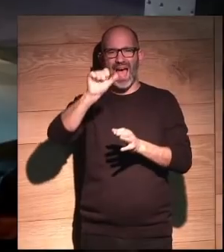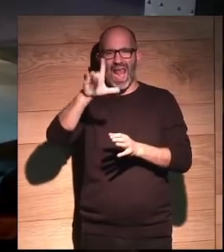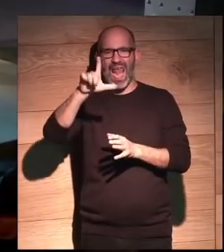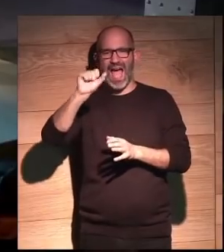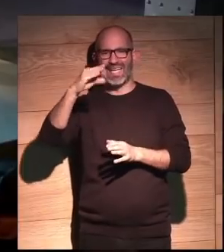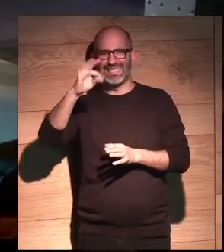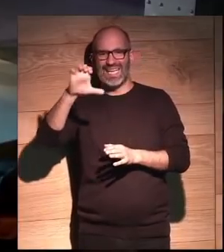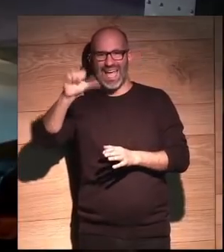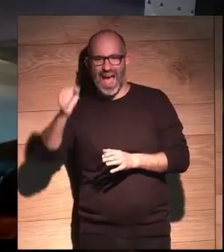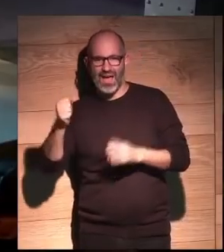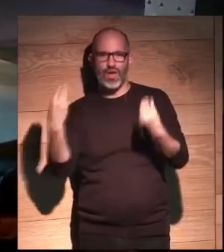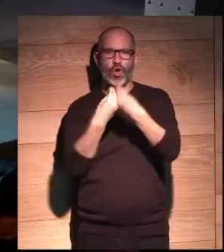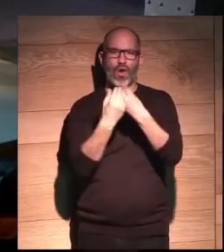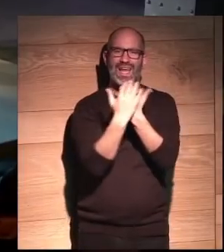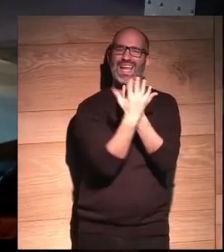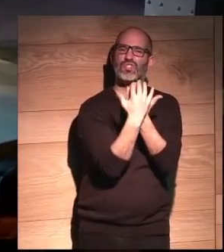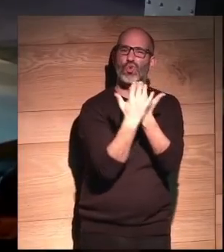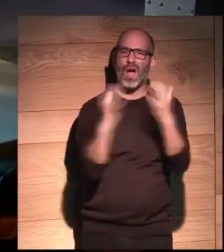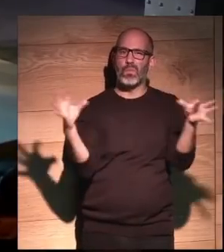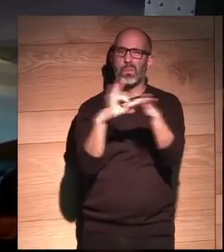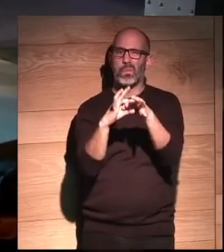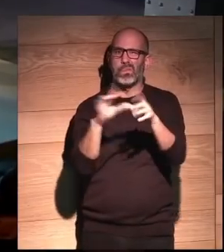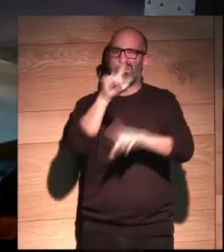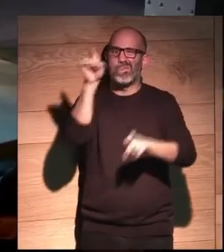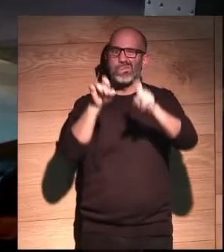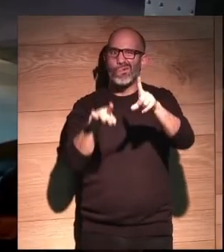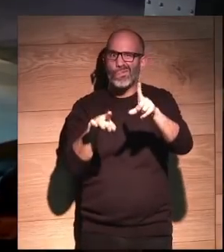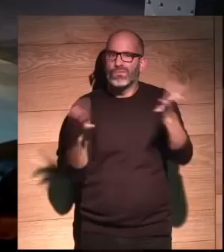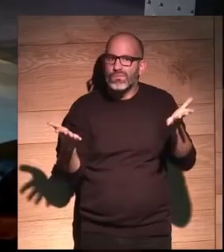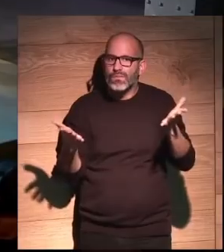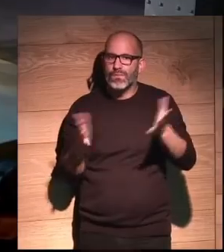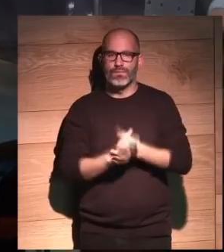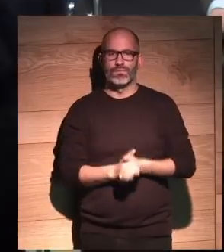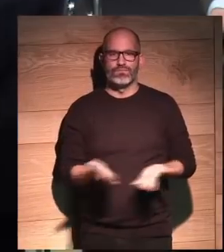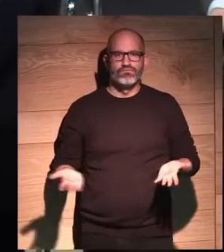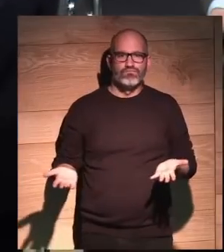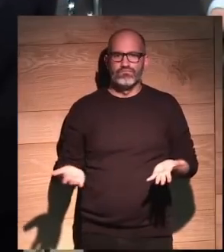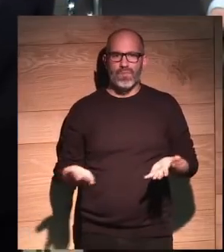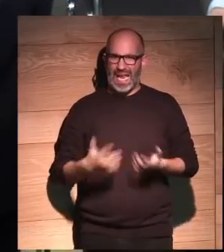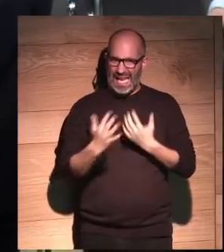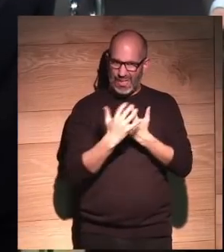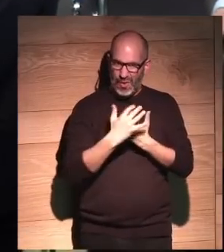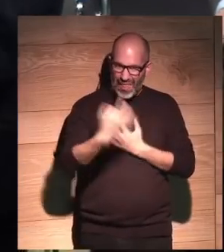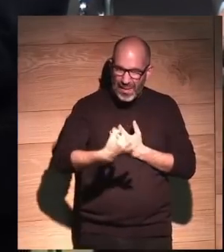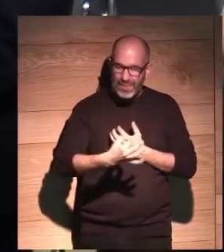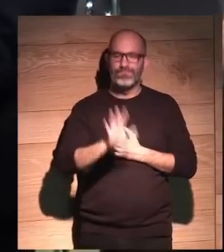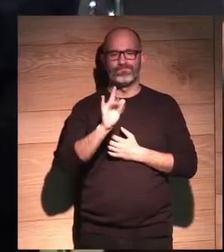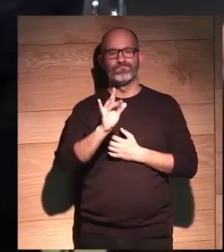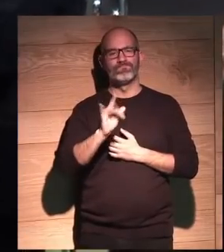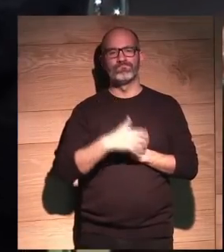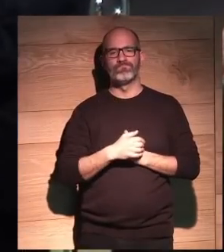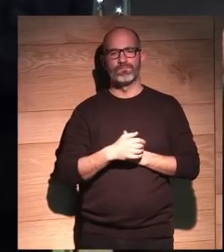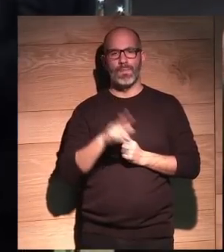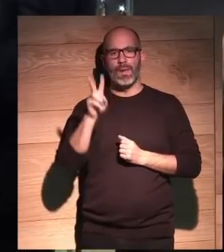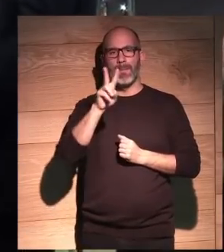¿Y no puede ser otra? No, tiene que ser lechuga. Pero otra cosa. Que es no, tiene que ser lechuga. Tiene que ser lechuga. Vía láctea